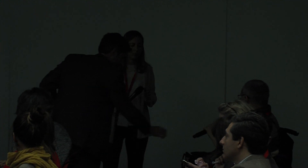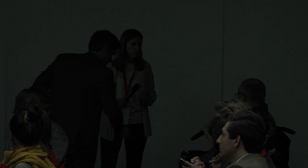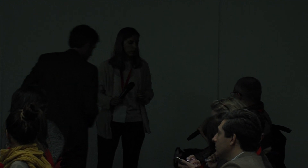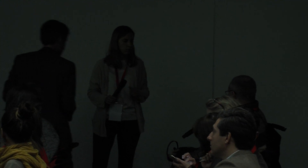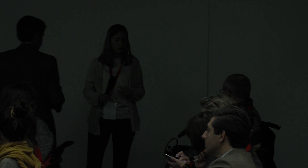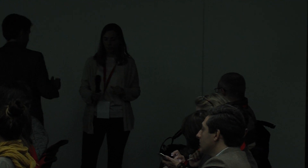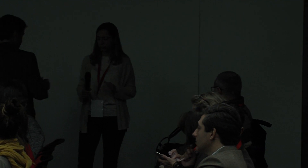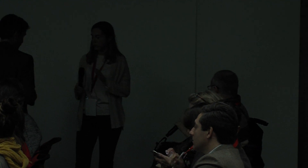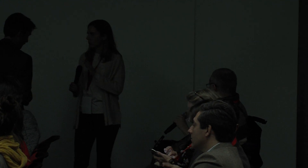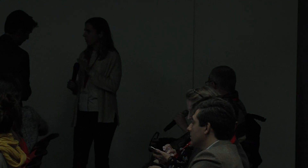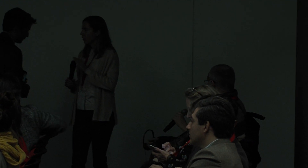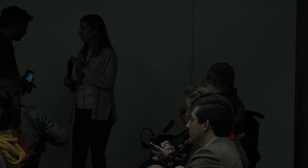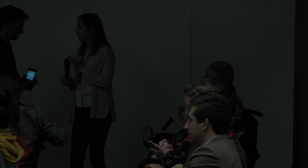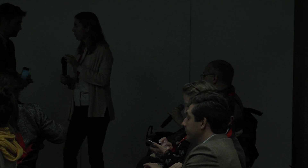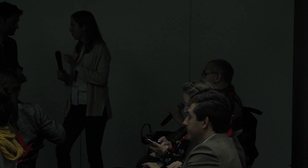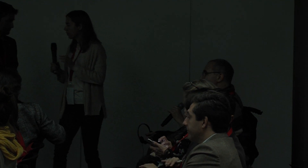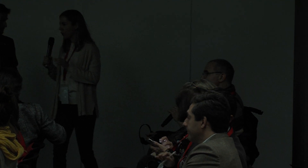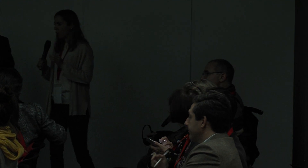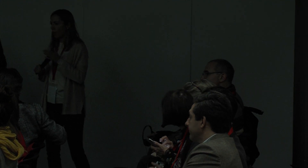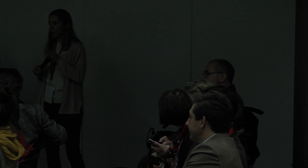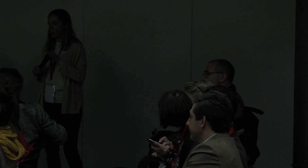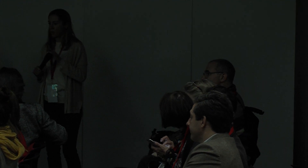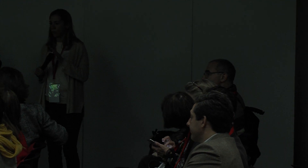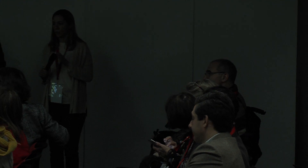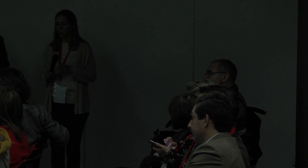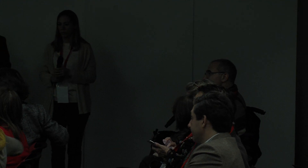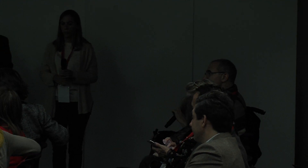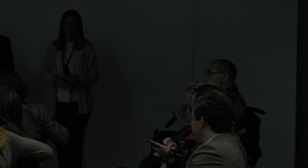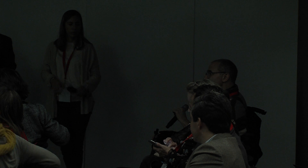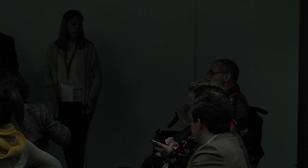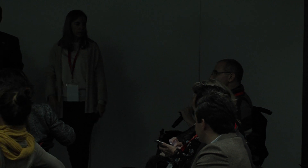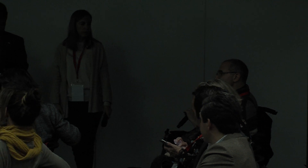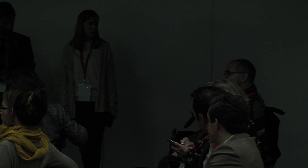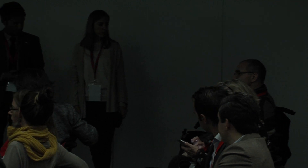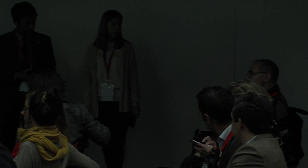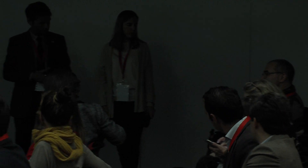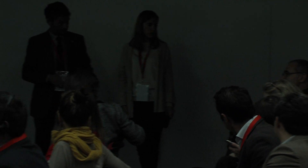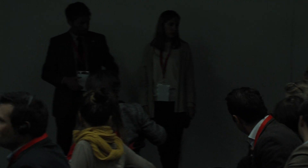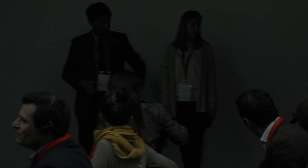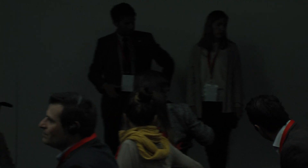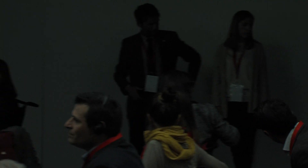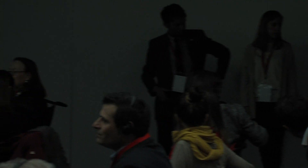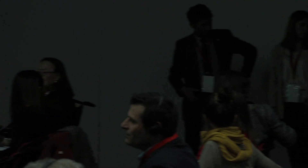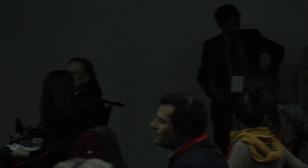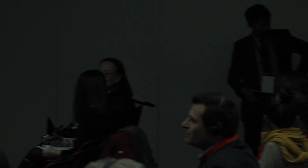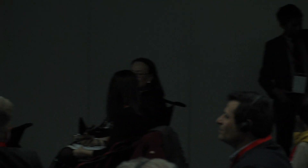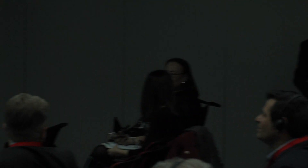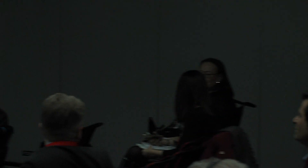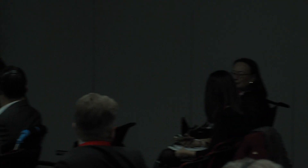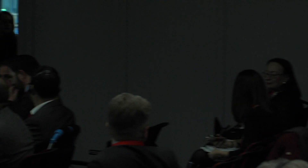Hola, soy Mari Carmen Bravo, vivo aquí en Madrid y hoy termina la Ley de